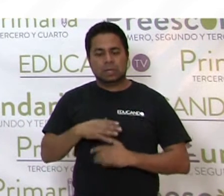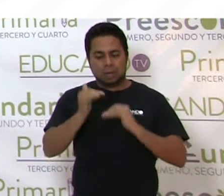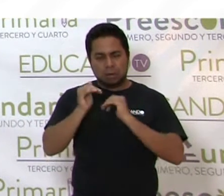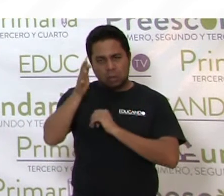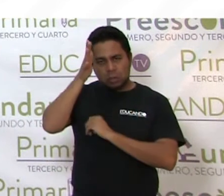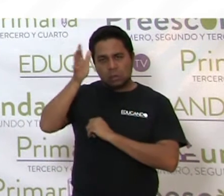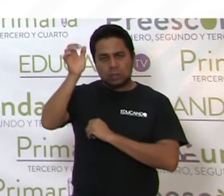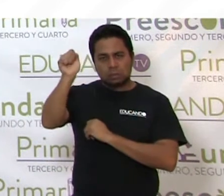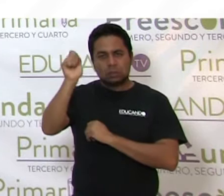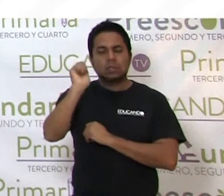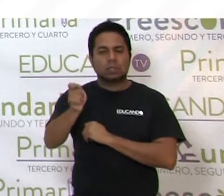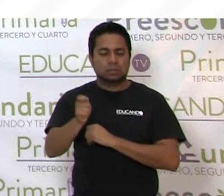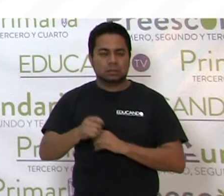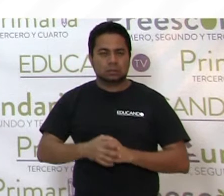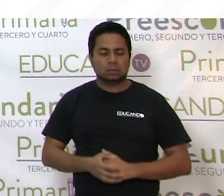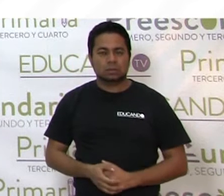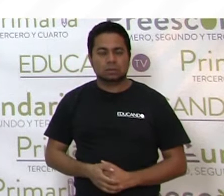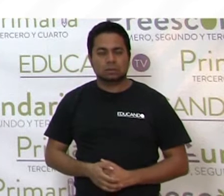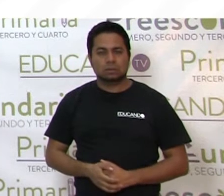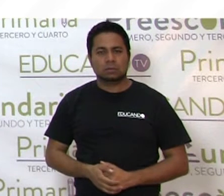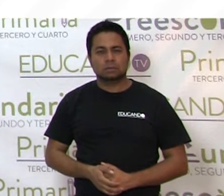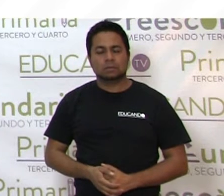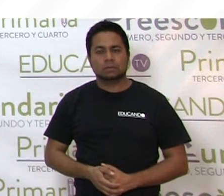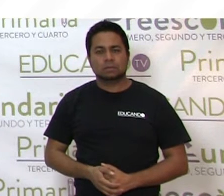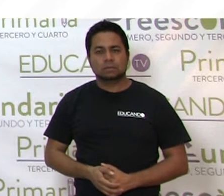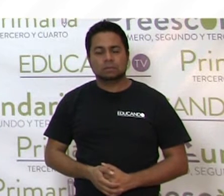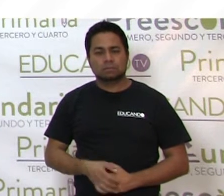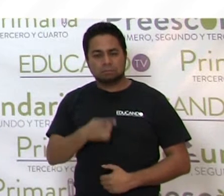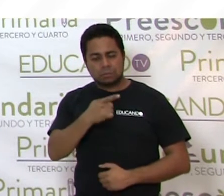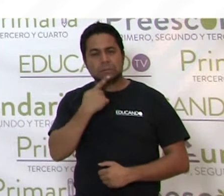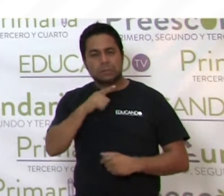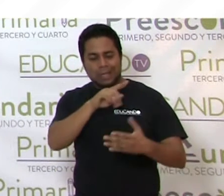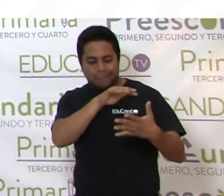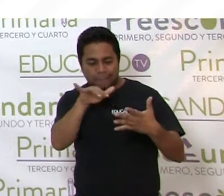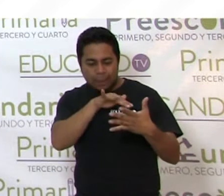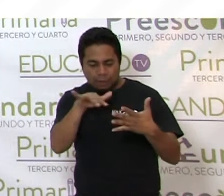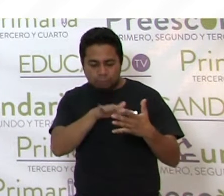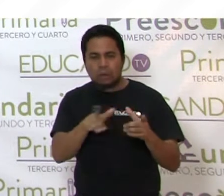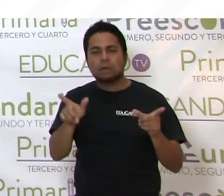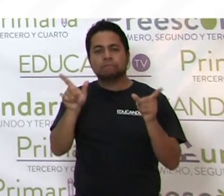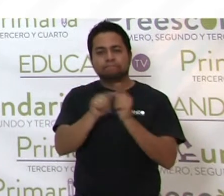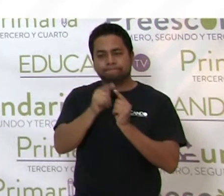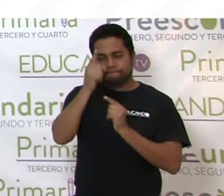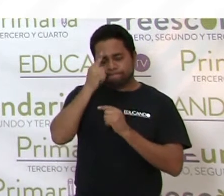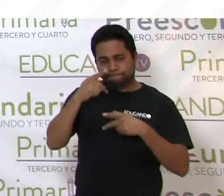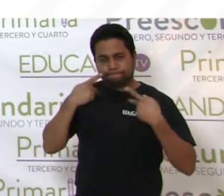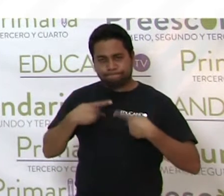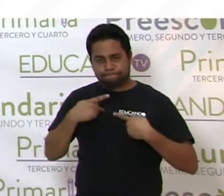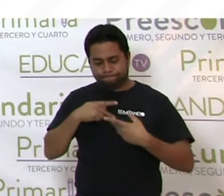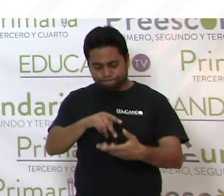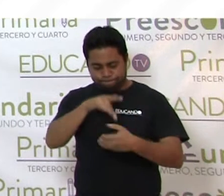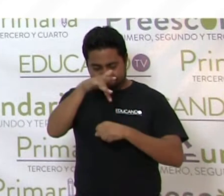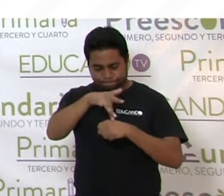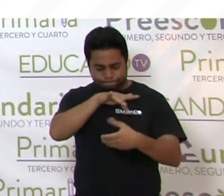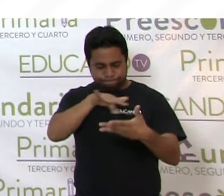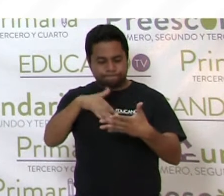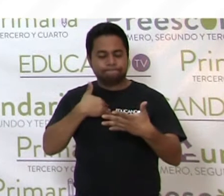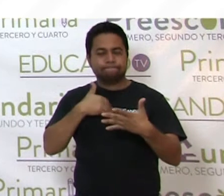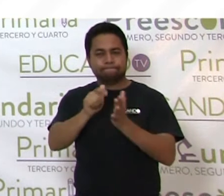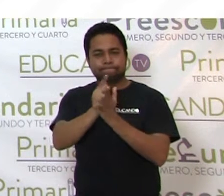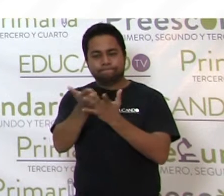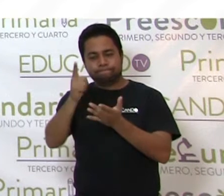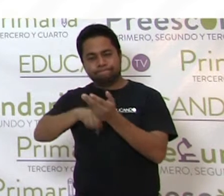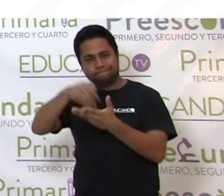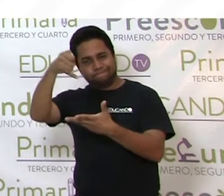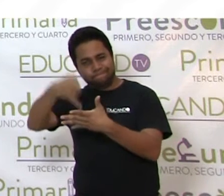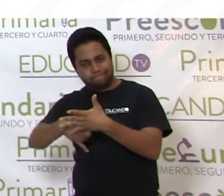concepto. El concepto de prólogo es que es un texto breve que facilita al lector la comprensión del libro